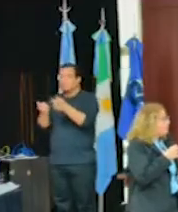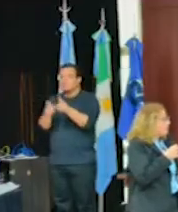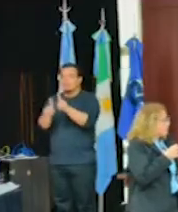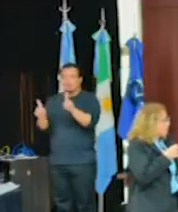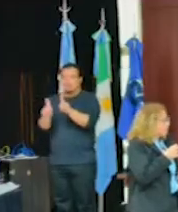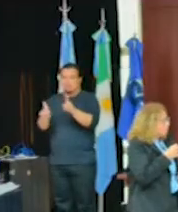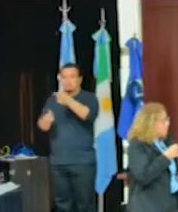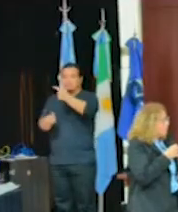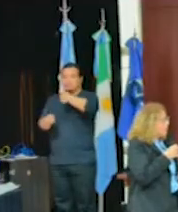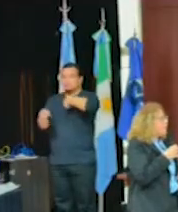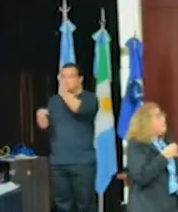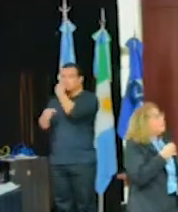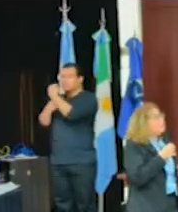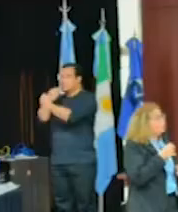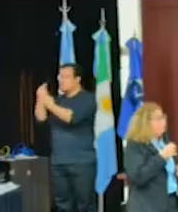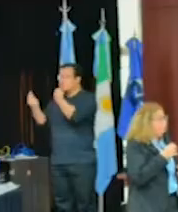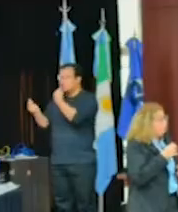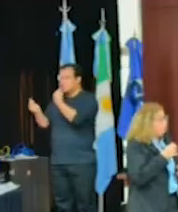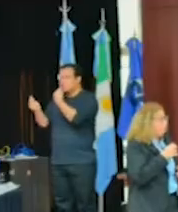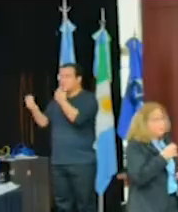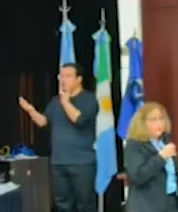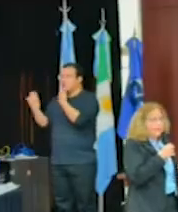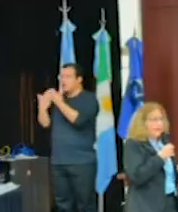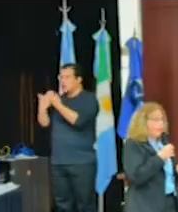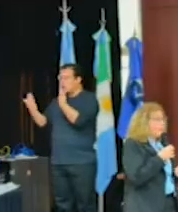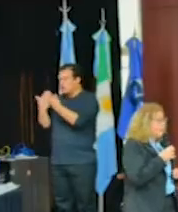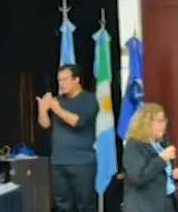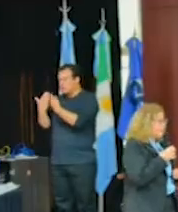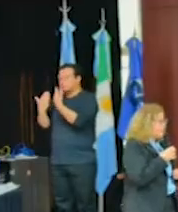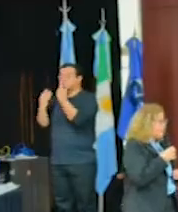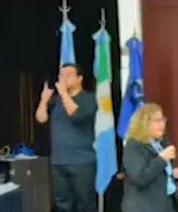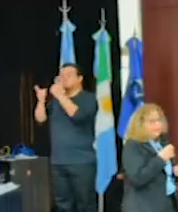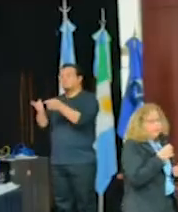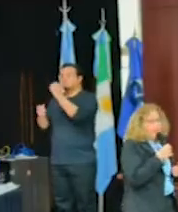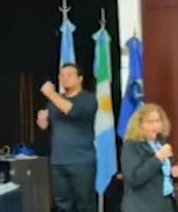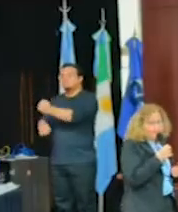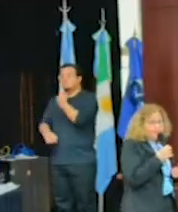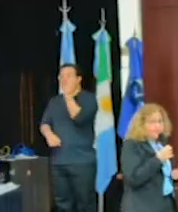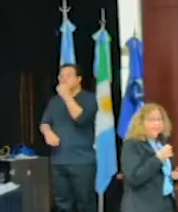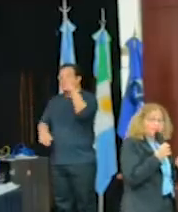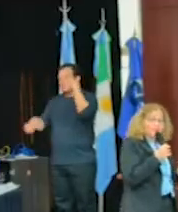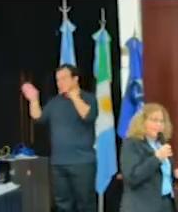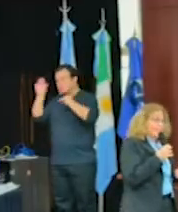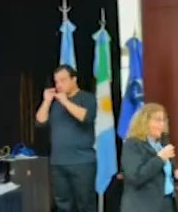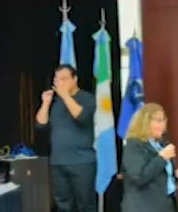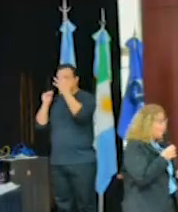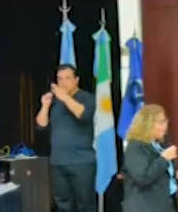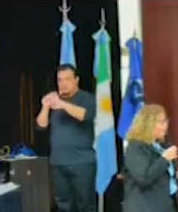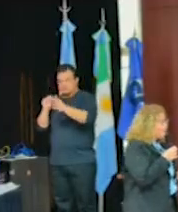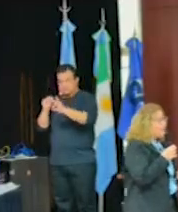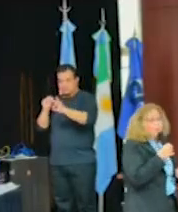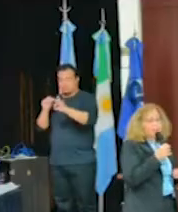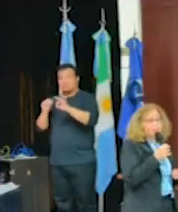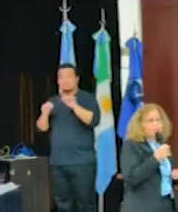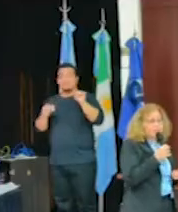lado del paciente y su familia, pero con el escuchatorio estamos del lado del paciente. Esto es narrativa, esto es lo que les quiero transmitir,